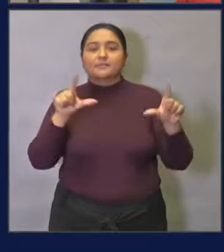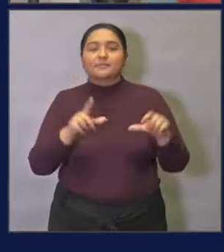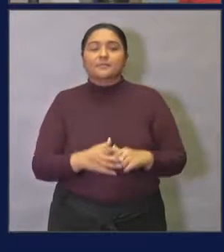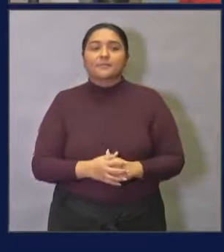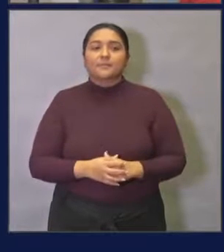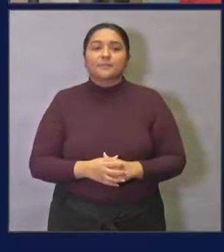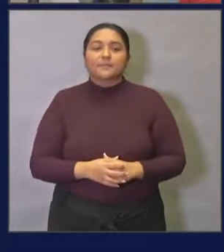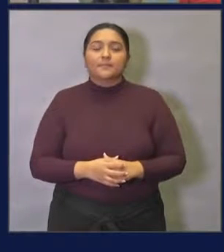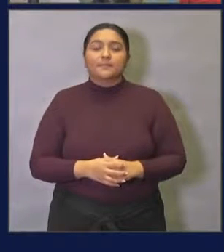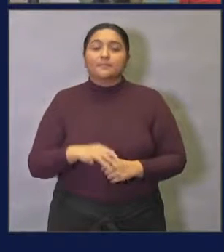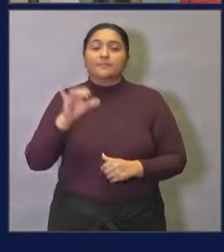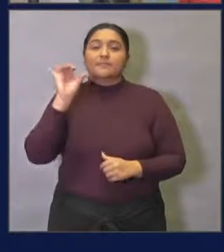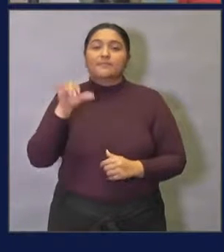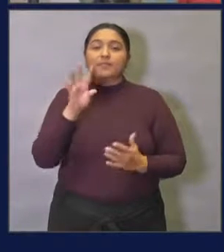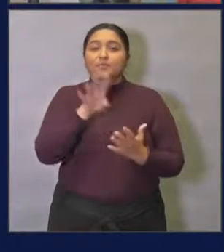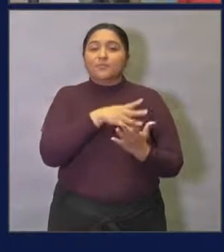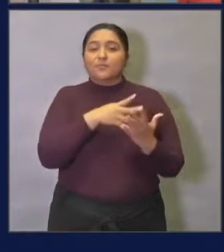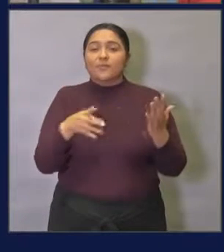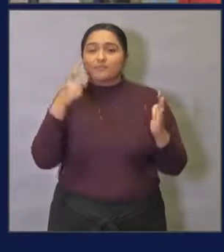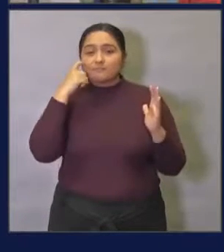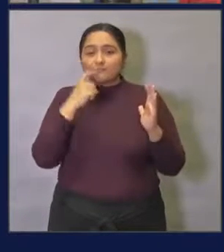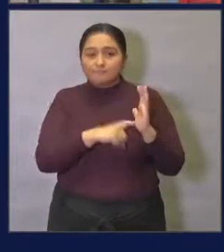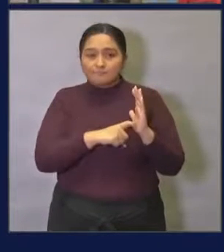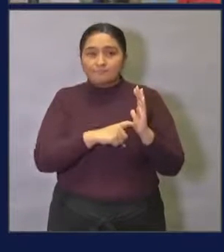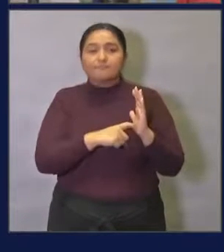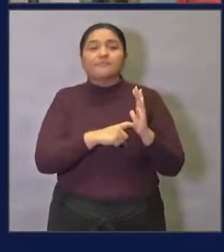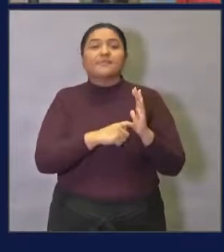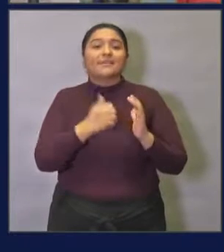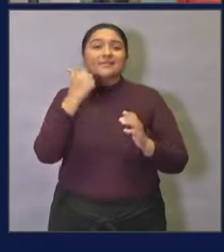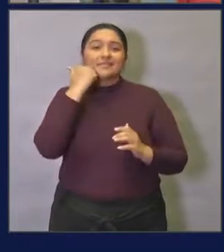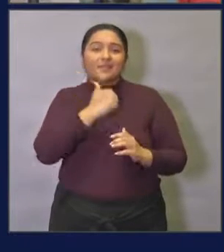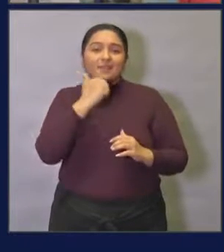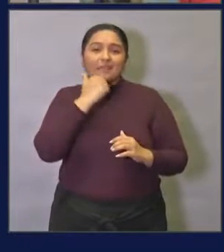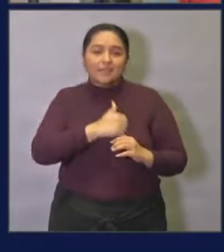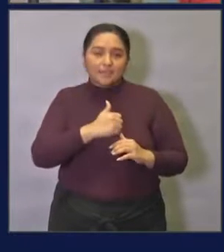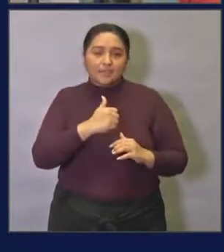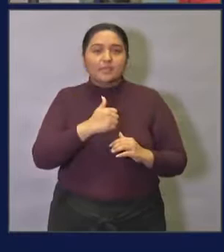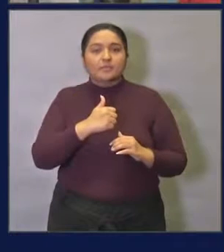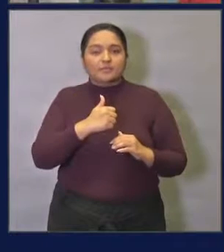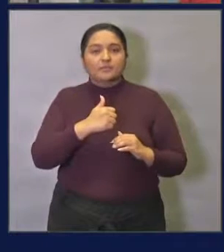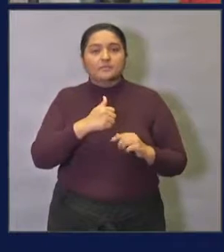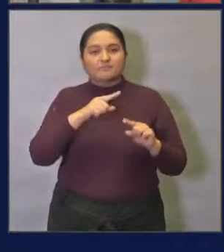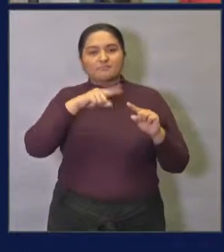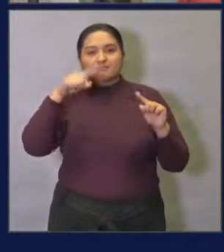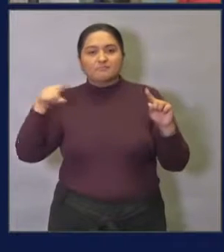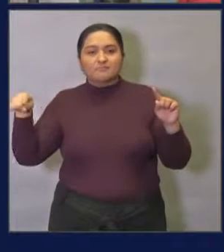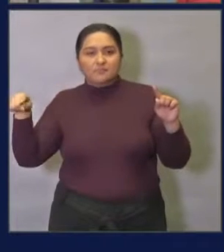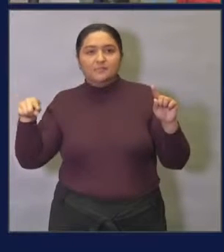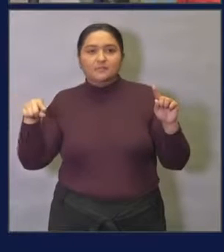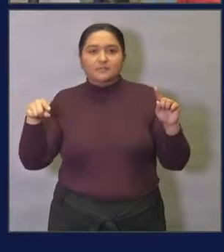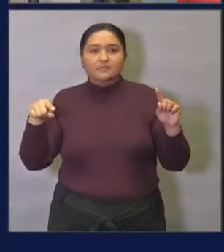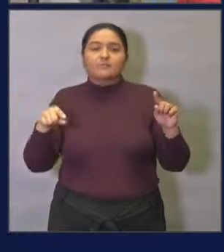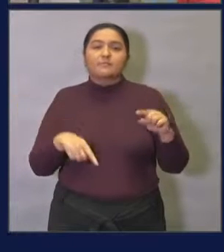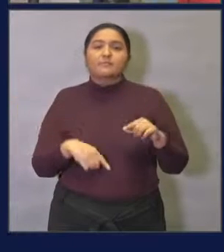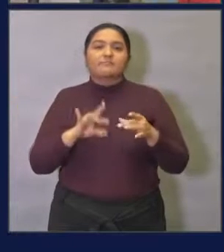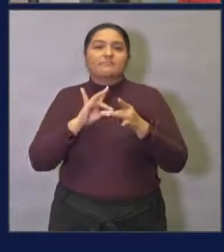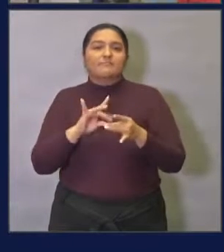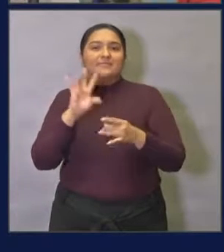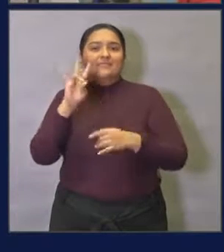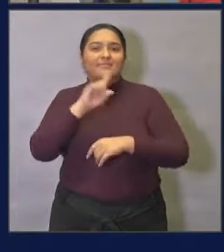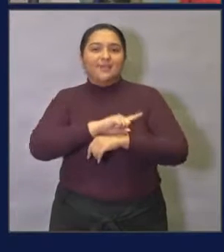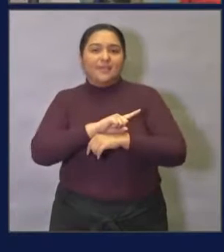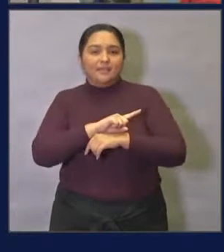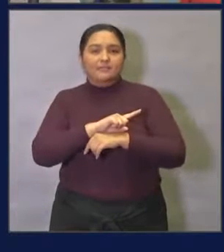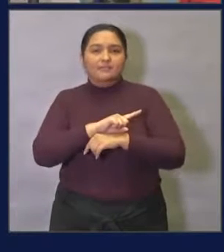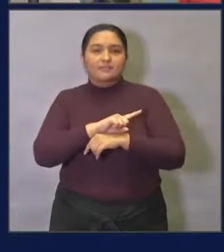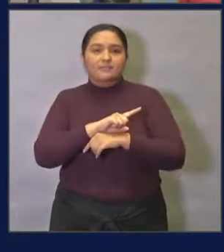En este gráfico podemos observar el promedio diario de 3 días de nuestra tasa de positividad o el